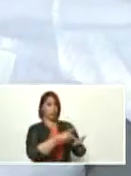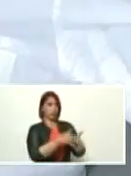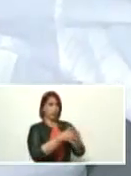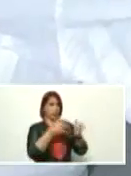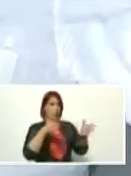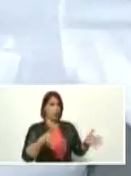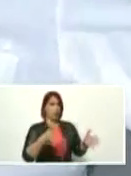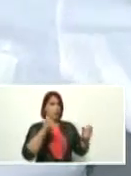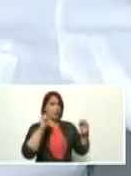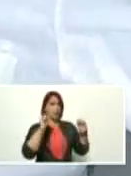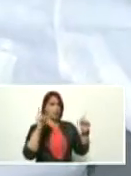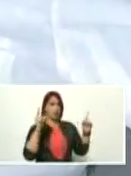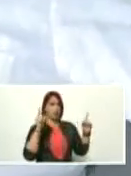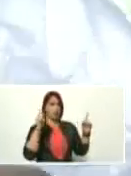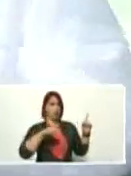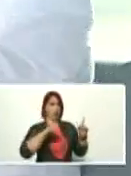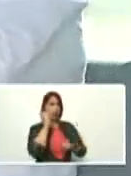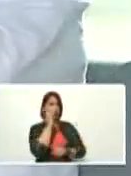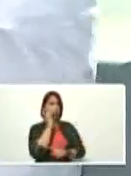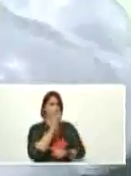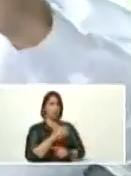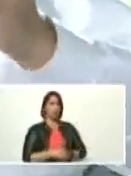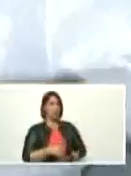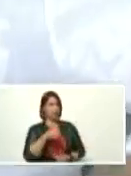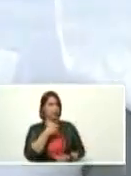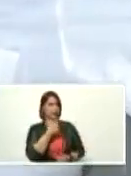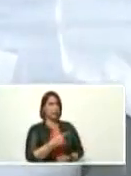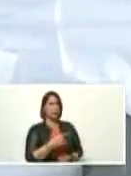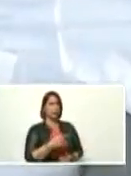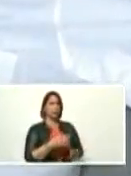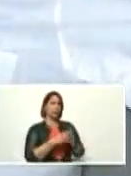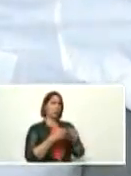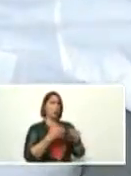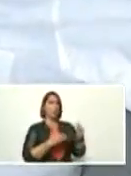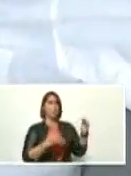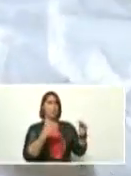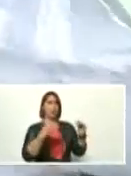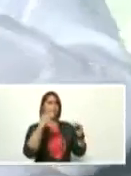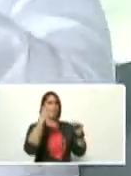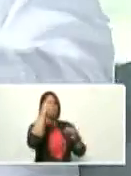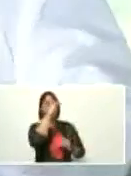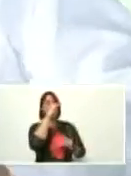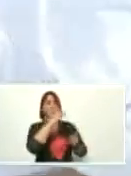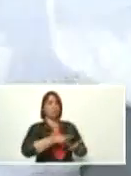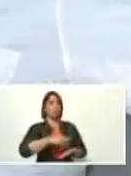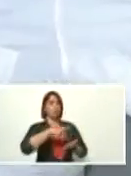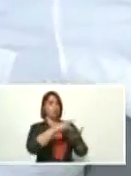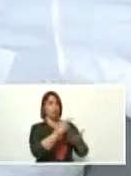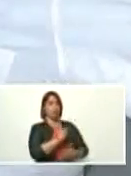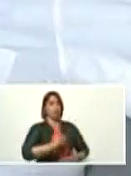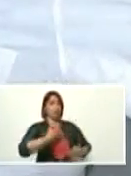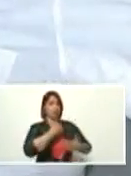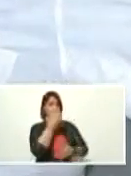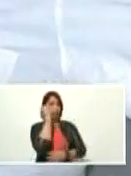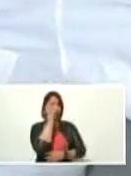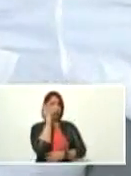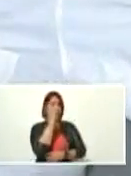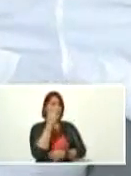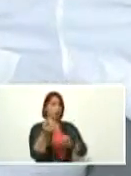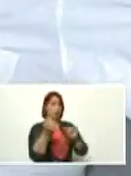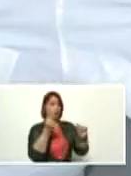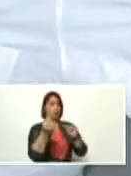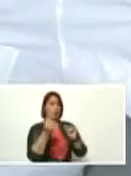maravilloso congreso que, como se ha dicho aquí, ha batido todos los récords de participación, de calidad de las ponencias, de